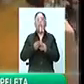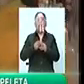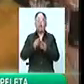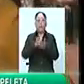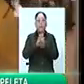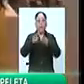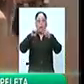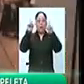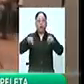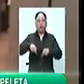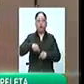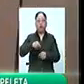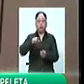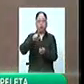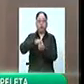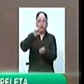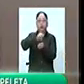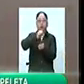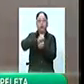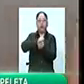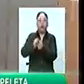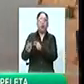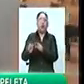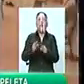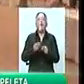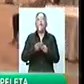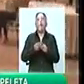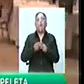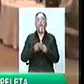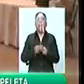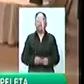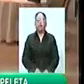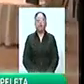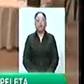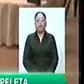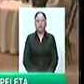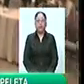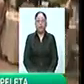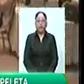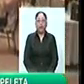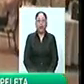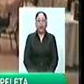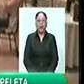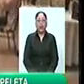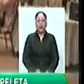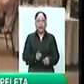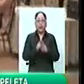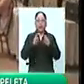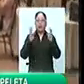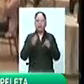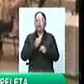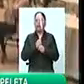las diferentes papeletas de los 54 municipios que están en sorteo. Doctor, ¿nos puede mencionar, por favor, de los candidatos a la